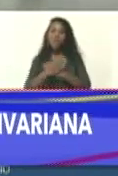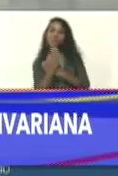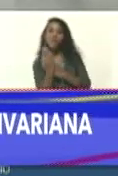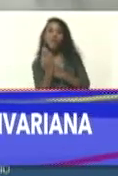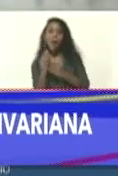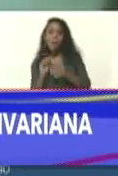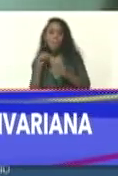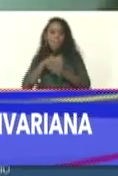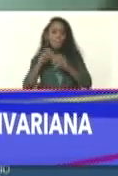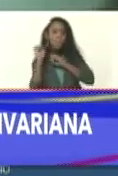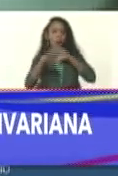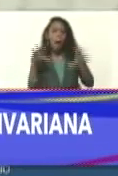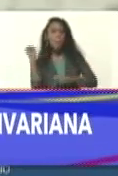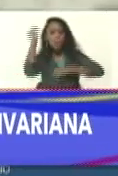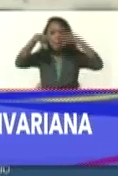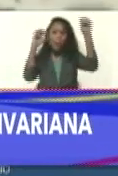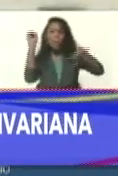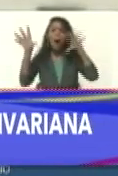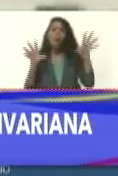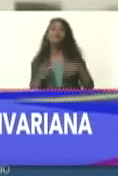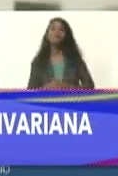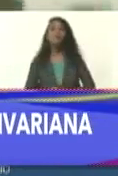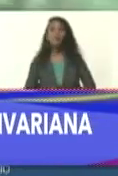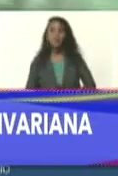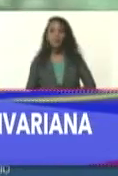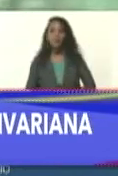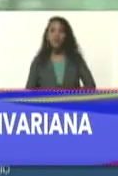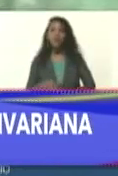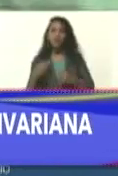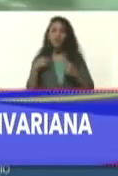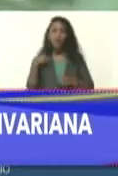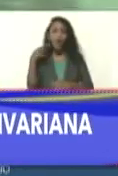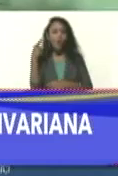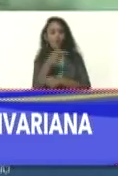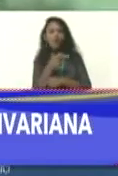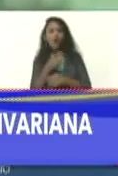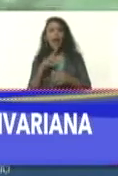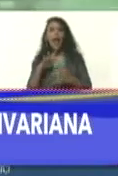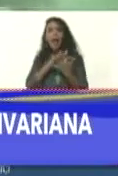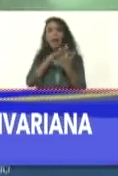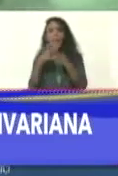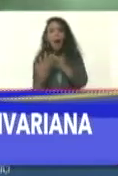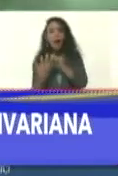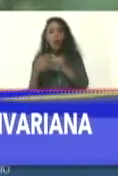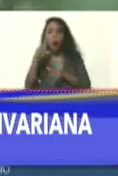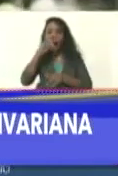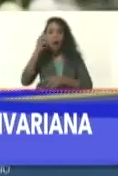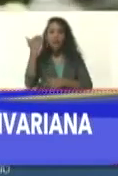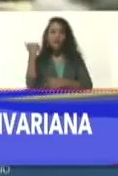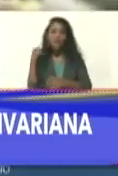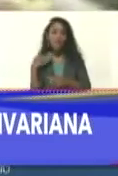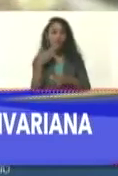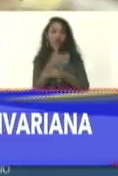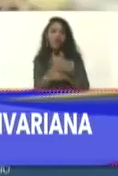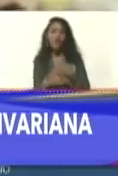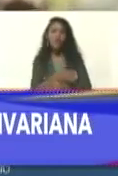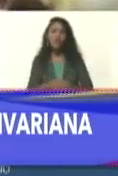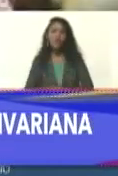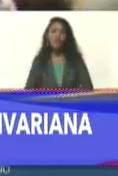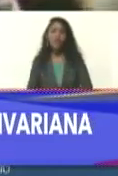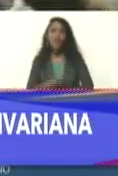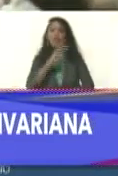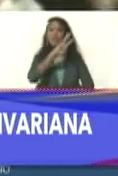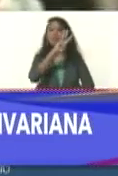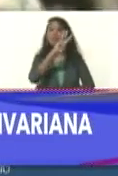invadida, bombardeada. Yo estuve en el barrio Chorrillos hace unos años.